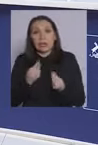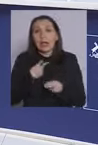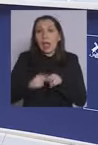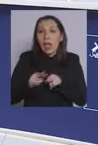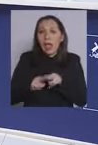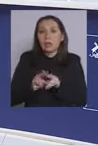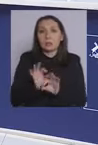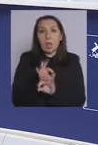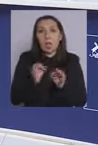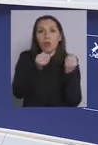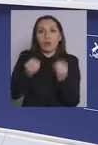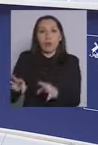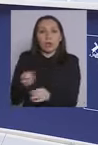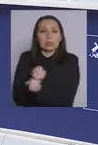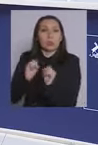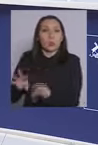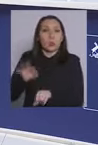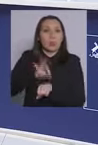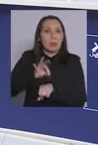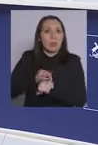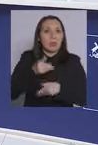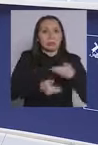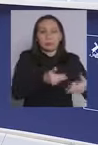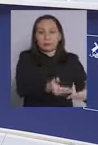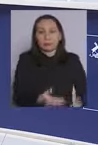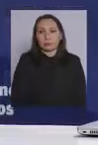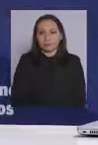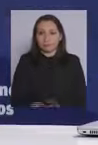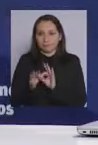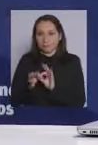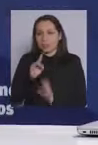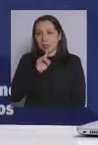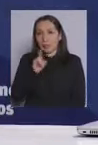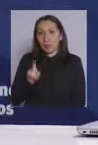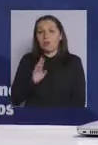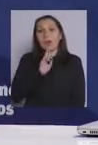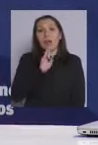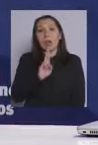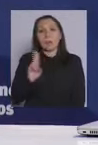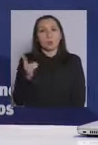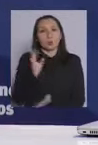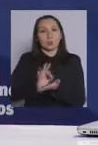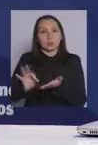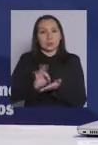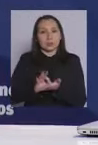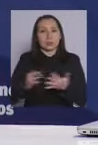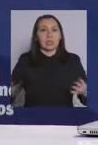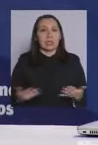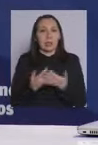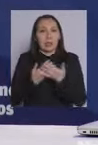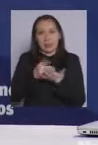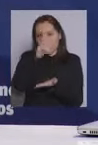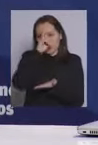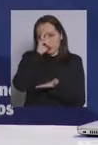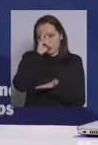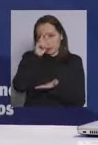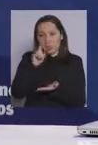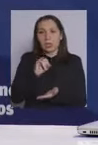haciendo para que no se abandonen tratamientos médicos? Gracias. Muchas gracias por la pregunta. La contestará el subsecretario de Redes